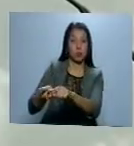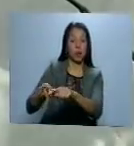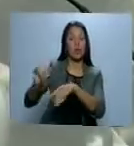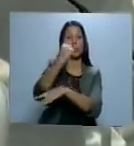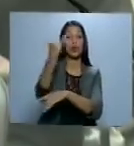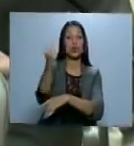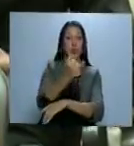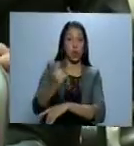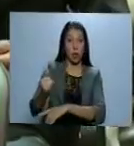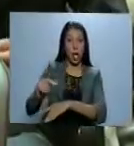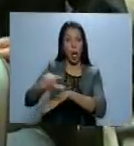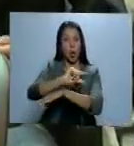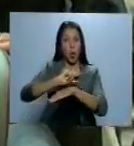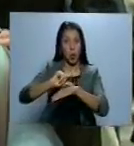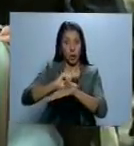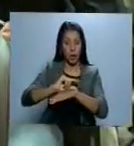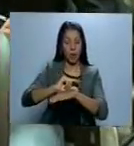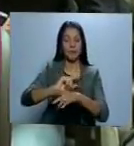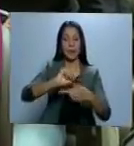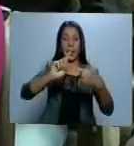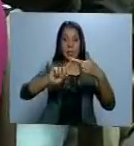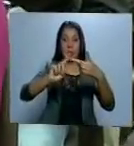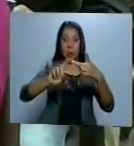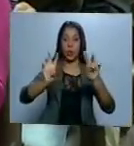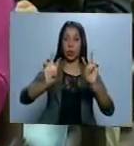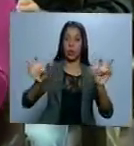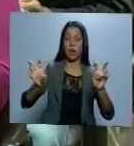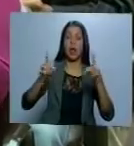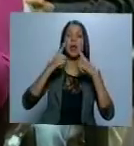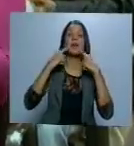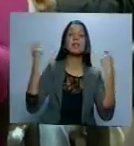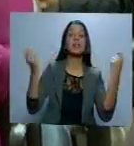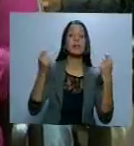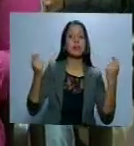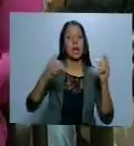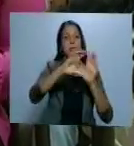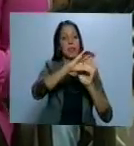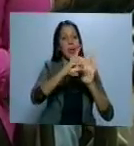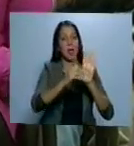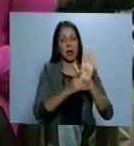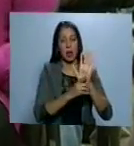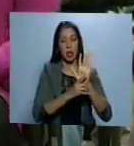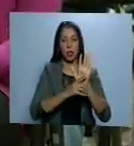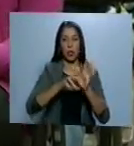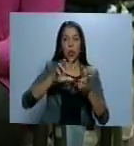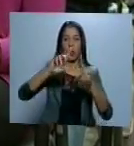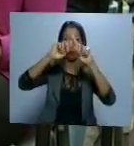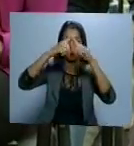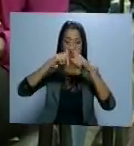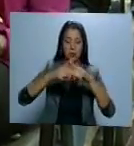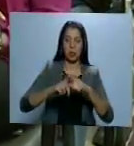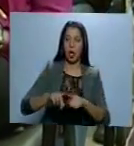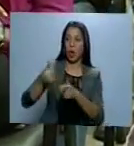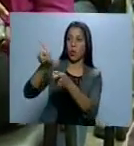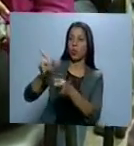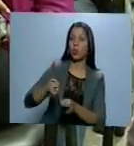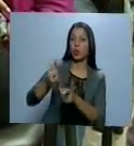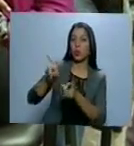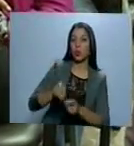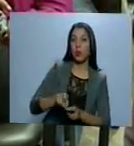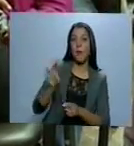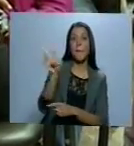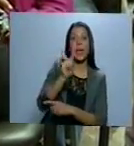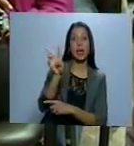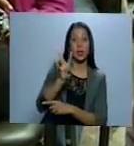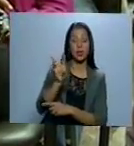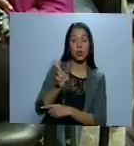Segundo, decreto constituyente que aprueba el presupuesto de ingresos y gastos